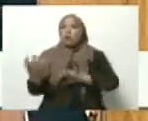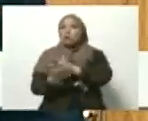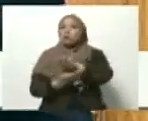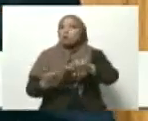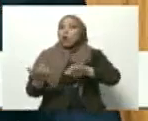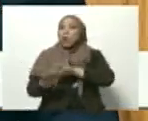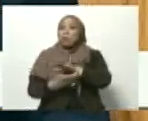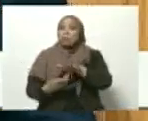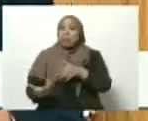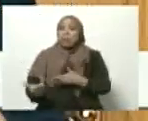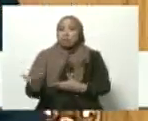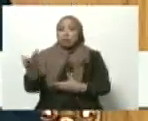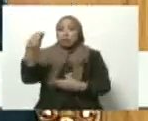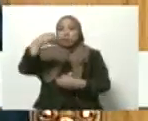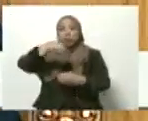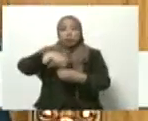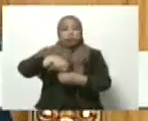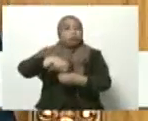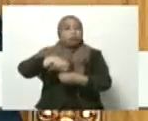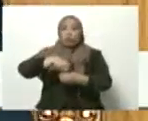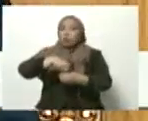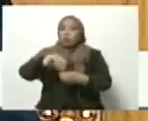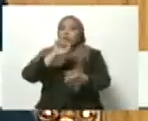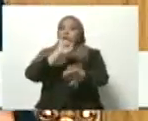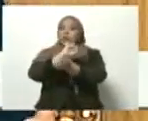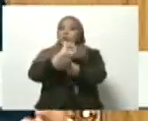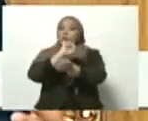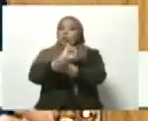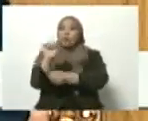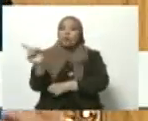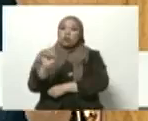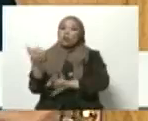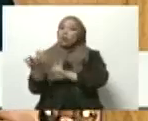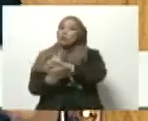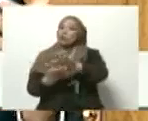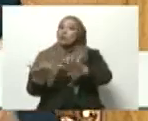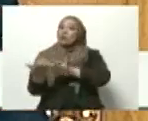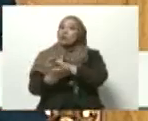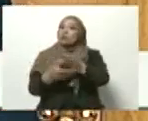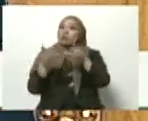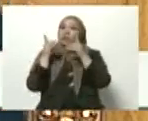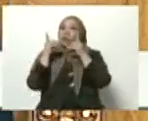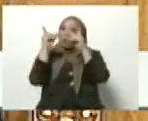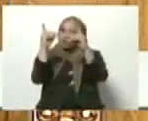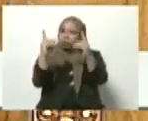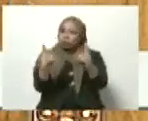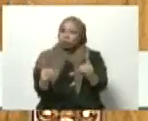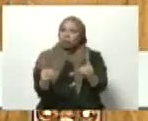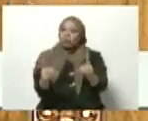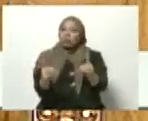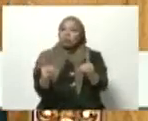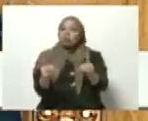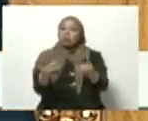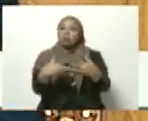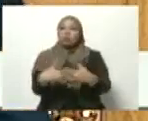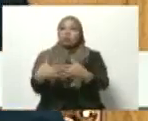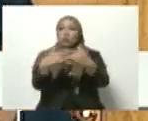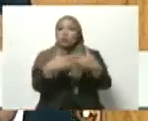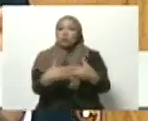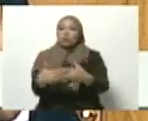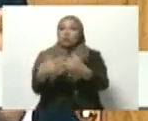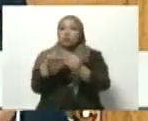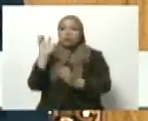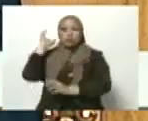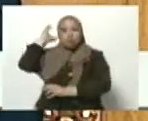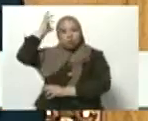El expert dice, era una papa caliente, yo no quería ese problema, y recibían presiones de Estados Unidos. La locura,